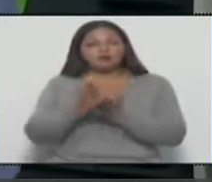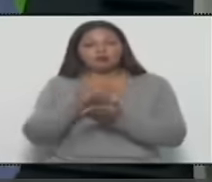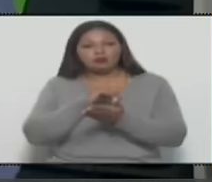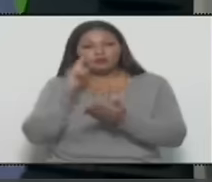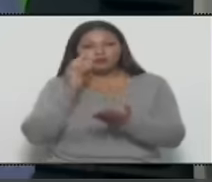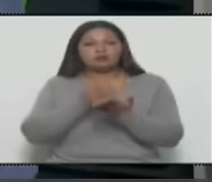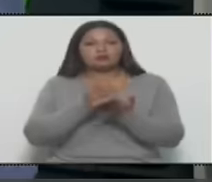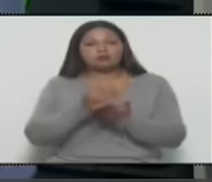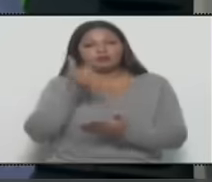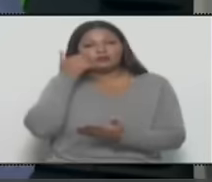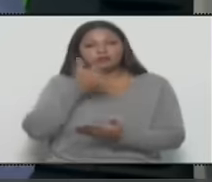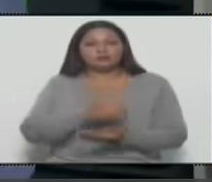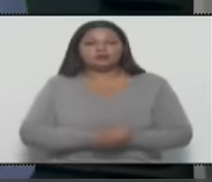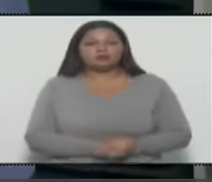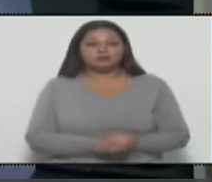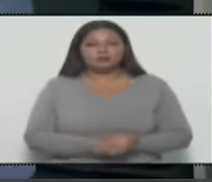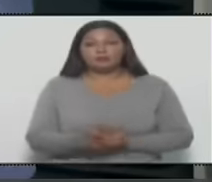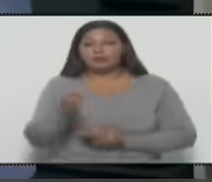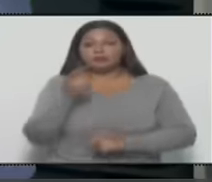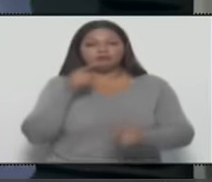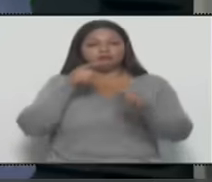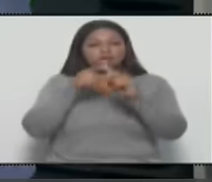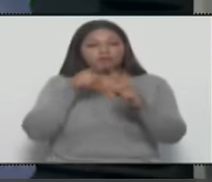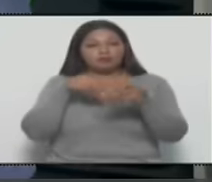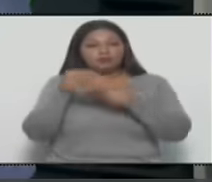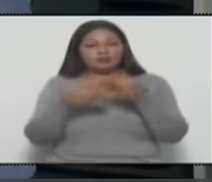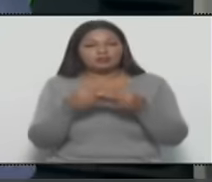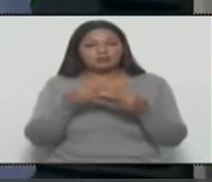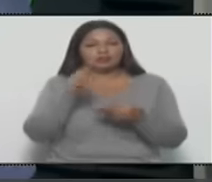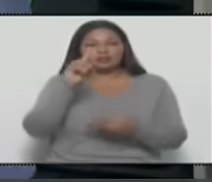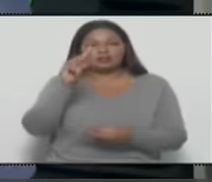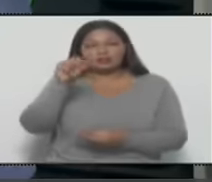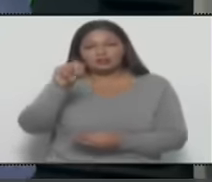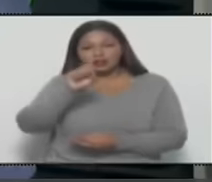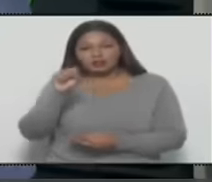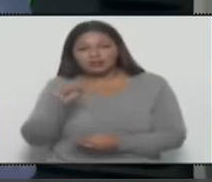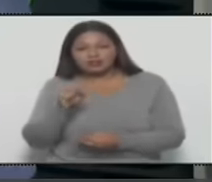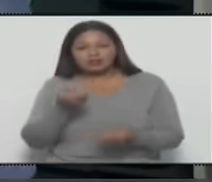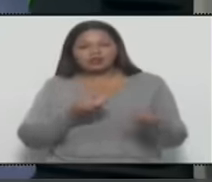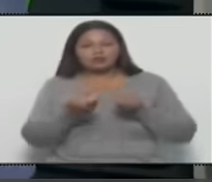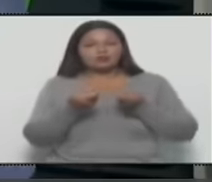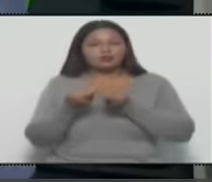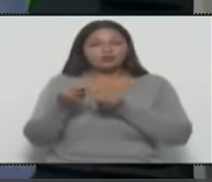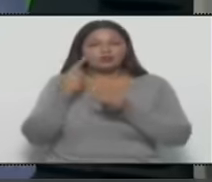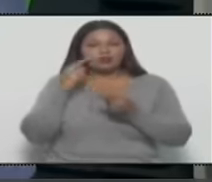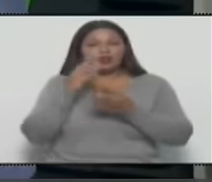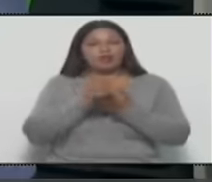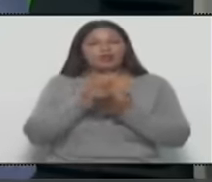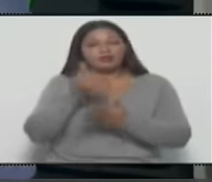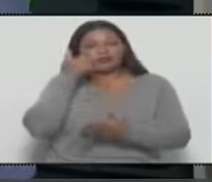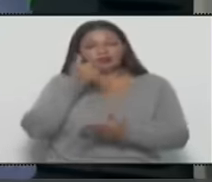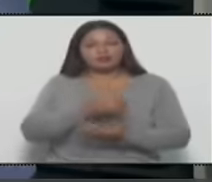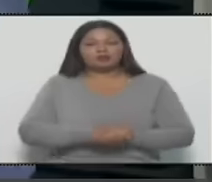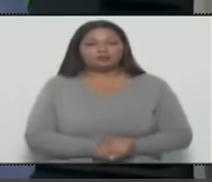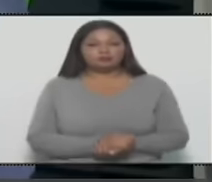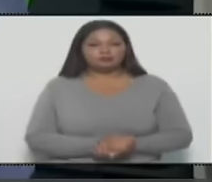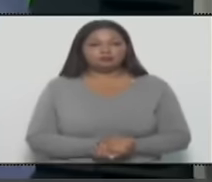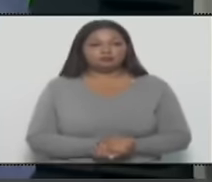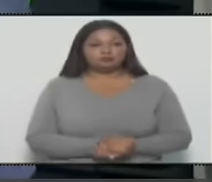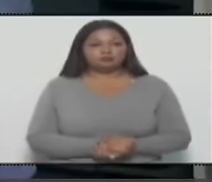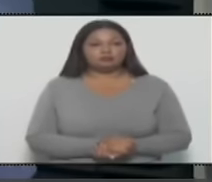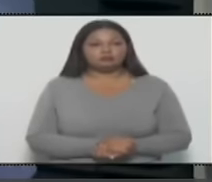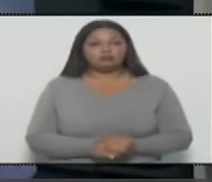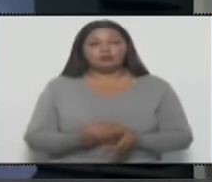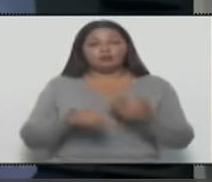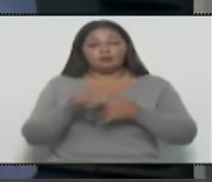CanTV, porque nuestro principal proveedor de DNS, de servidores de nombre de dominio, es CanTV. Entonces, es